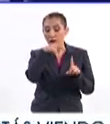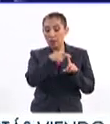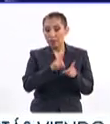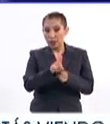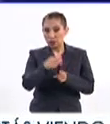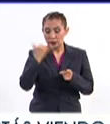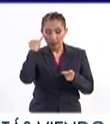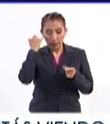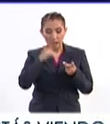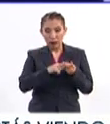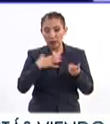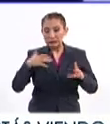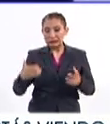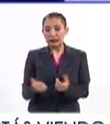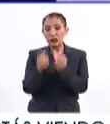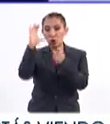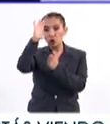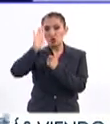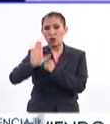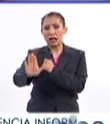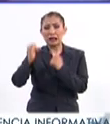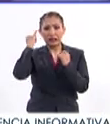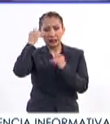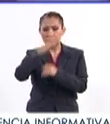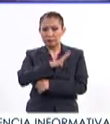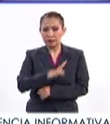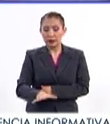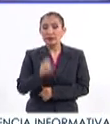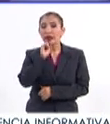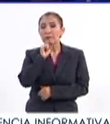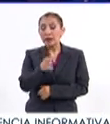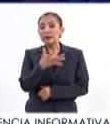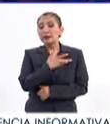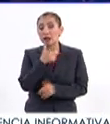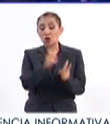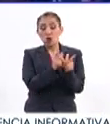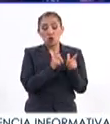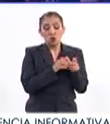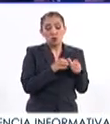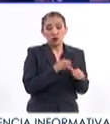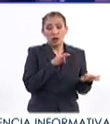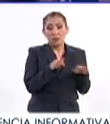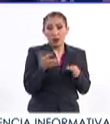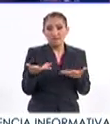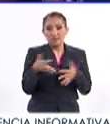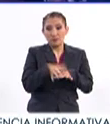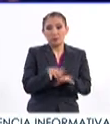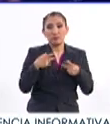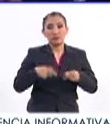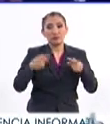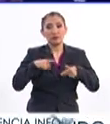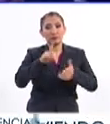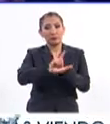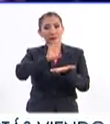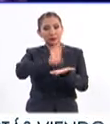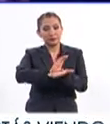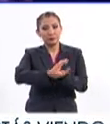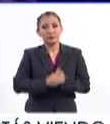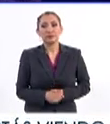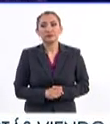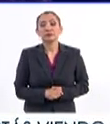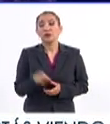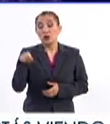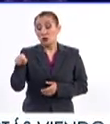derechos indígenas y el rescate de la cultura indígena en general, además de contar con un grupo que trabaja en la inclusión de personas con